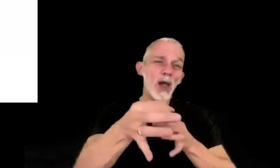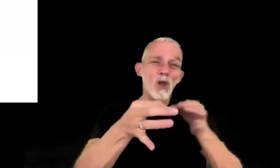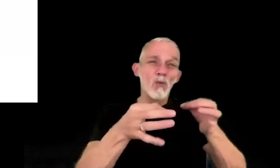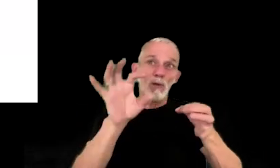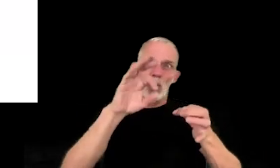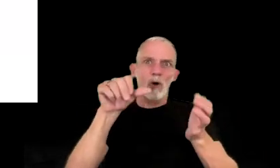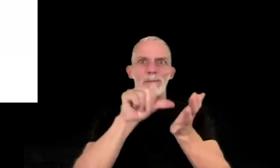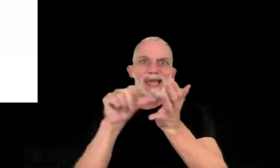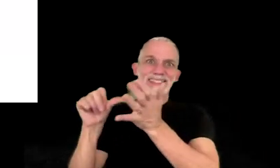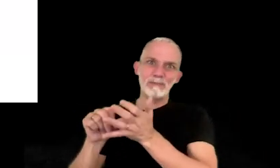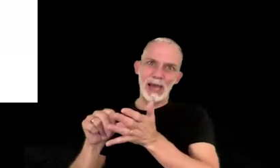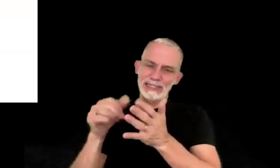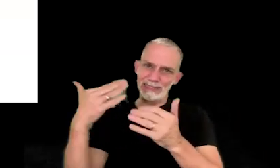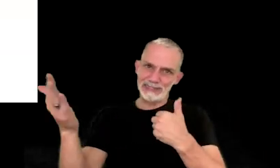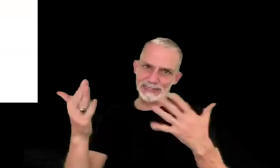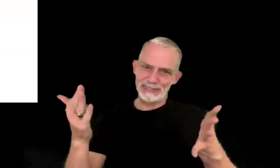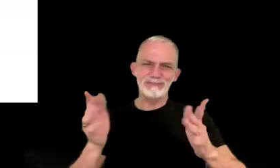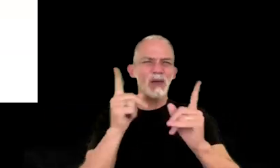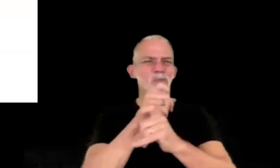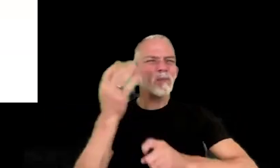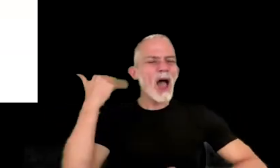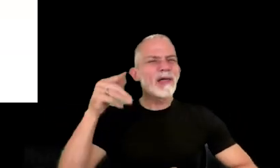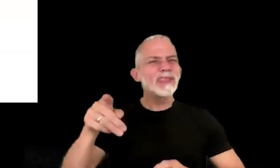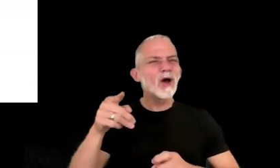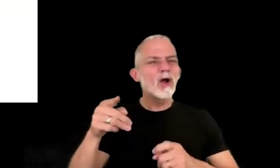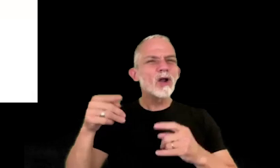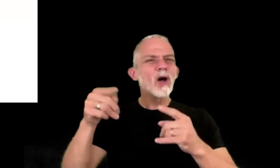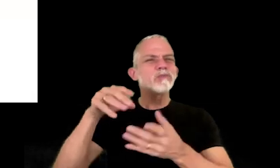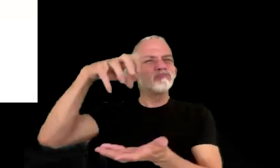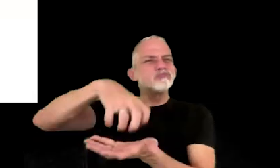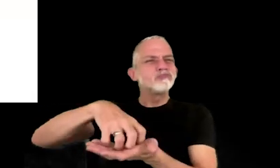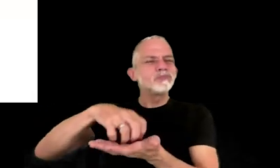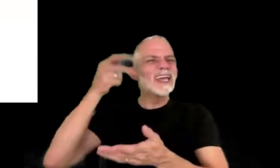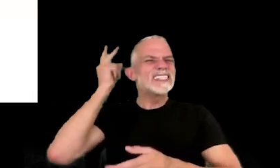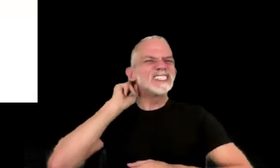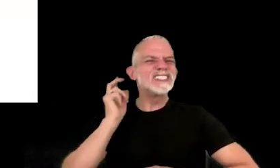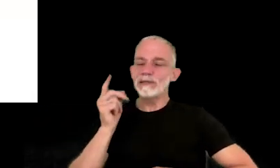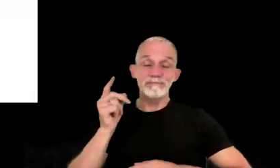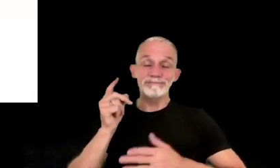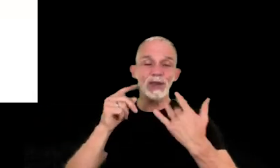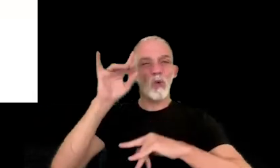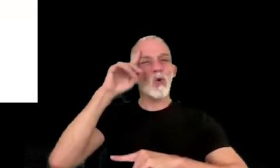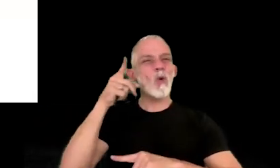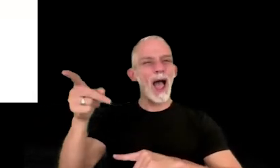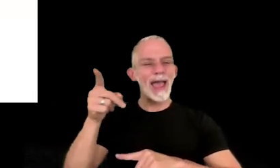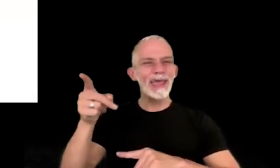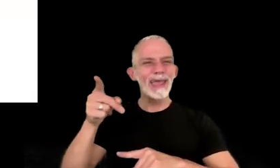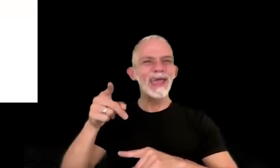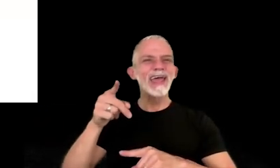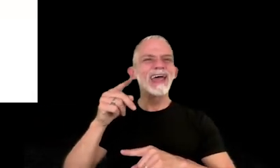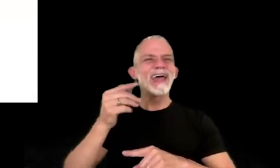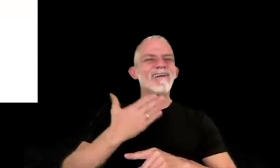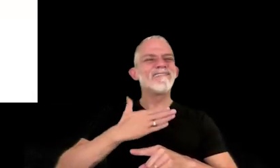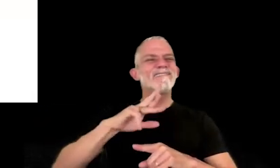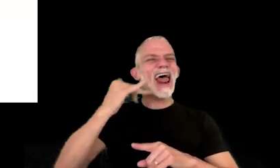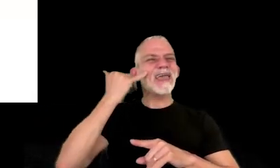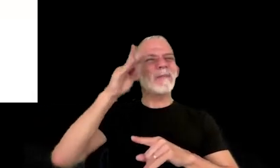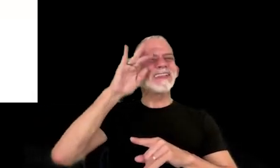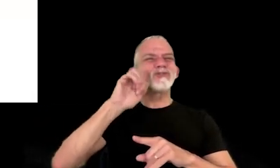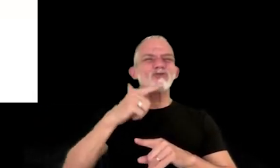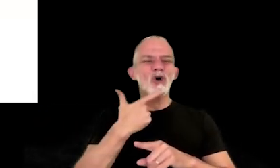internacional. Recuerden nosotros cuando tuvimos el tema con las pasteras de Chile, de Uruguay, con Fray Bentos, ahí